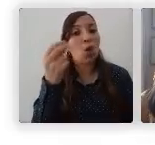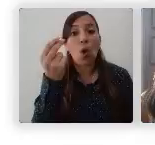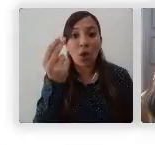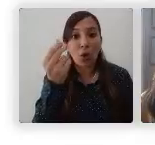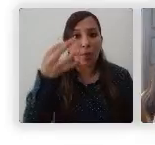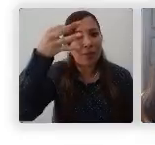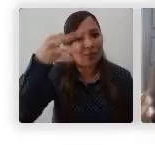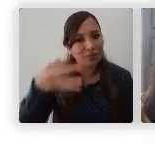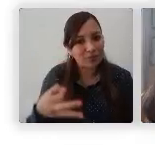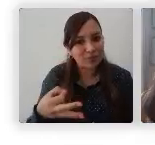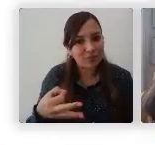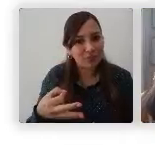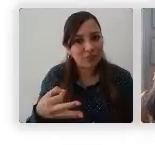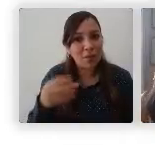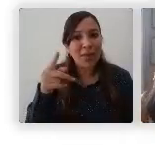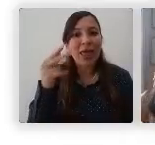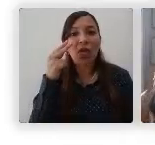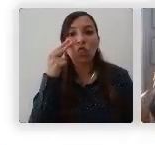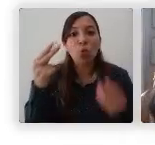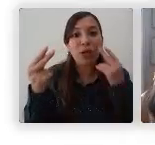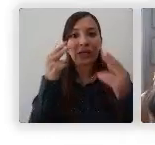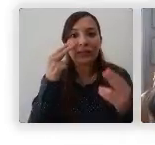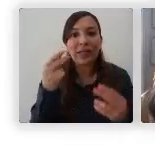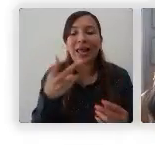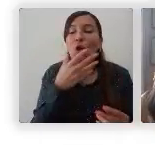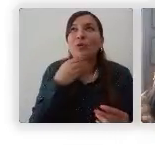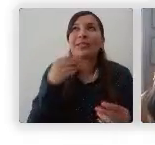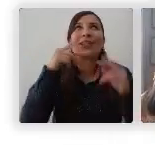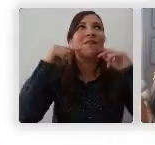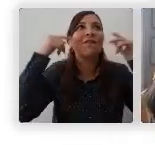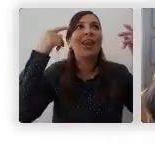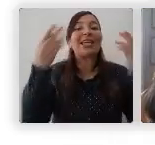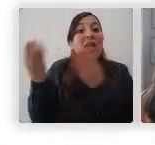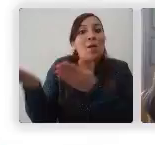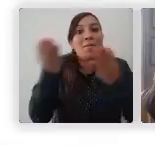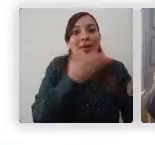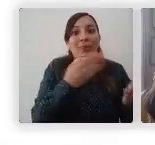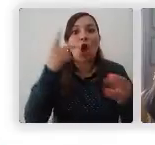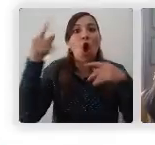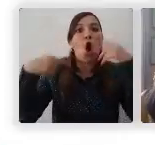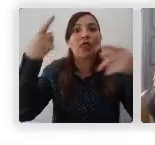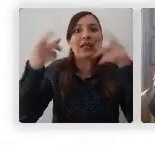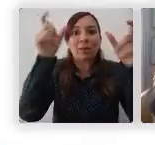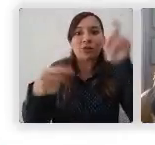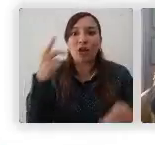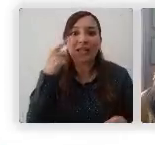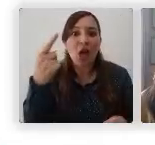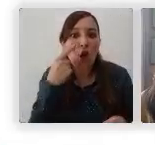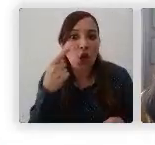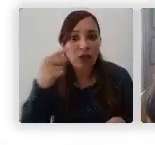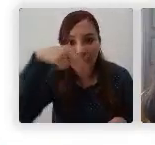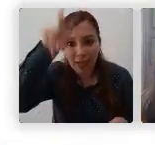única donde se turista se sienta dedicado encantado e invite a otras personas a poder visitar